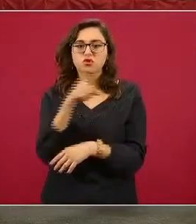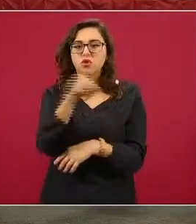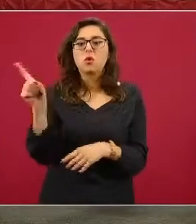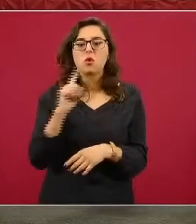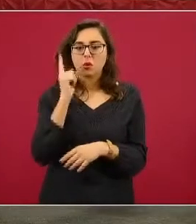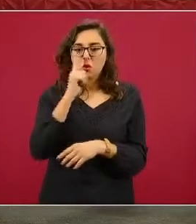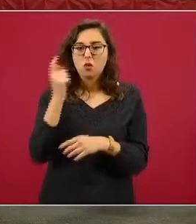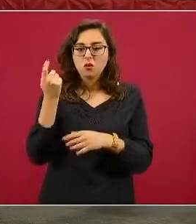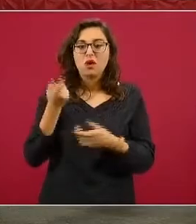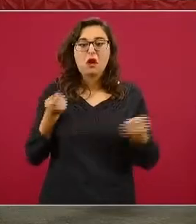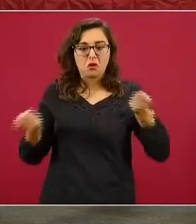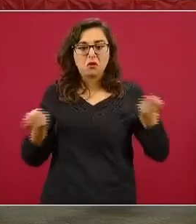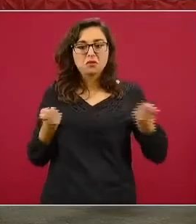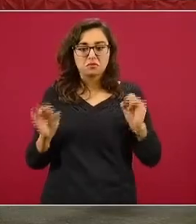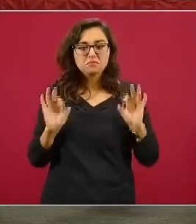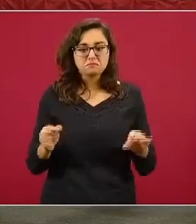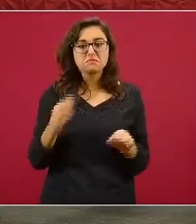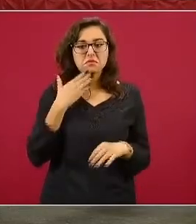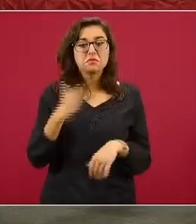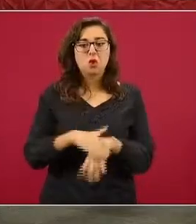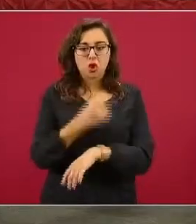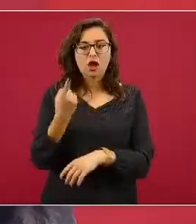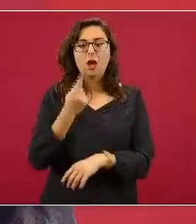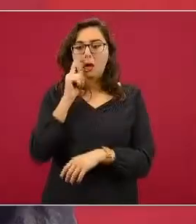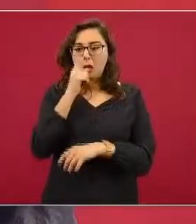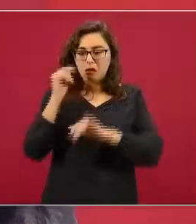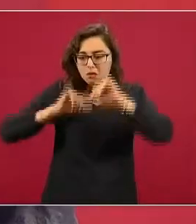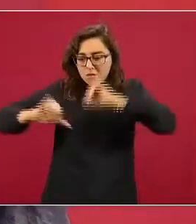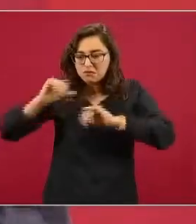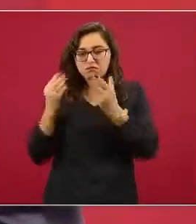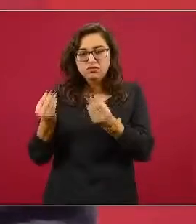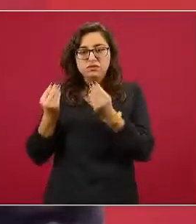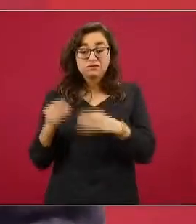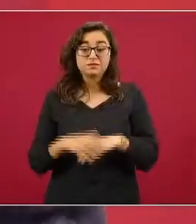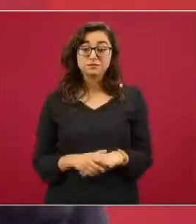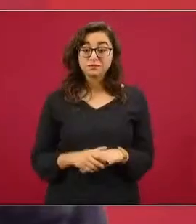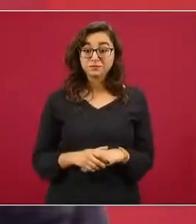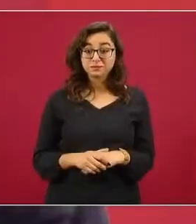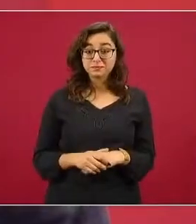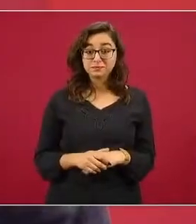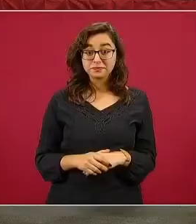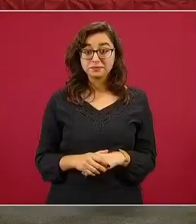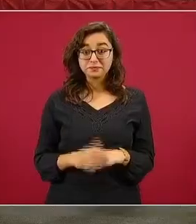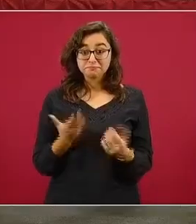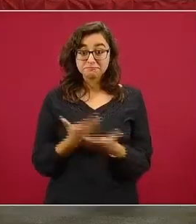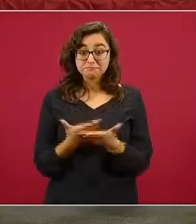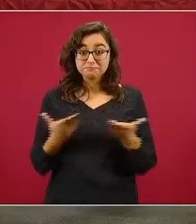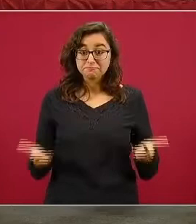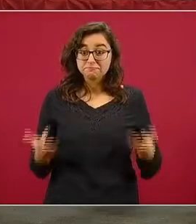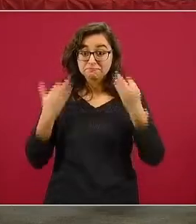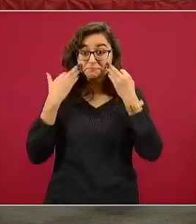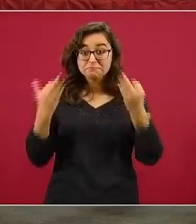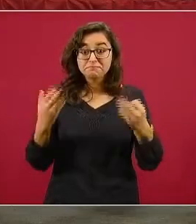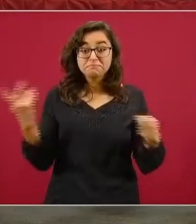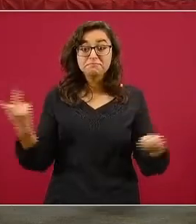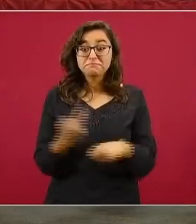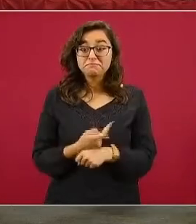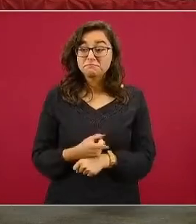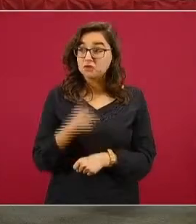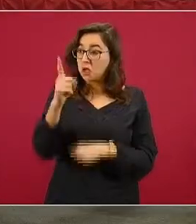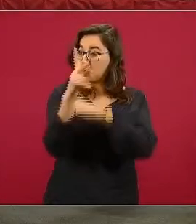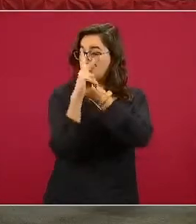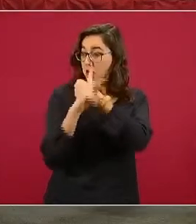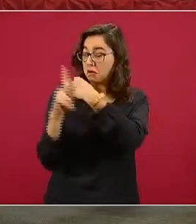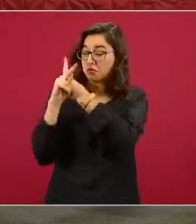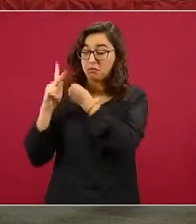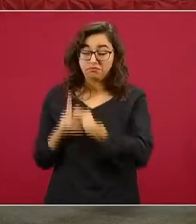de que estaban en buen control porque hacen muchas pruebas. Hoy estamos en una fase de transición y muchos de esos países que hacen